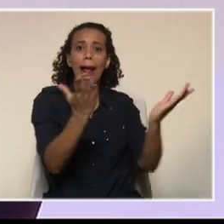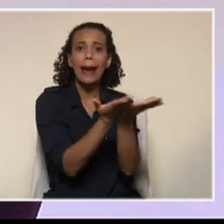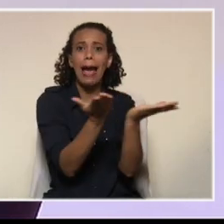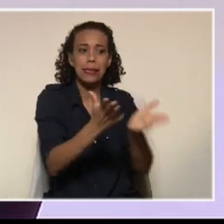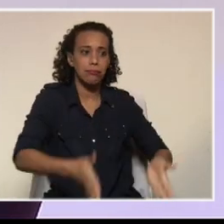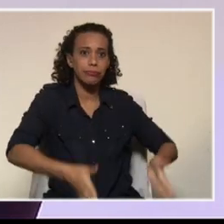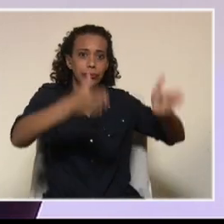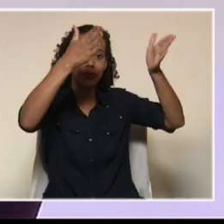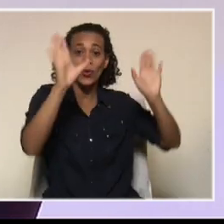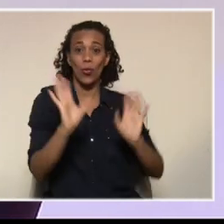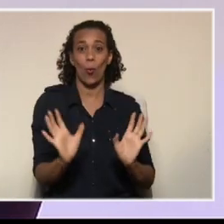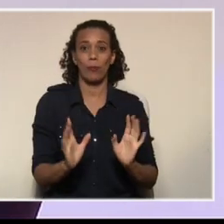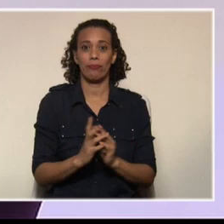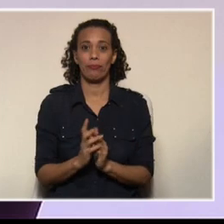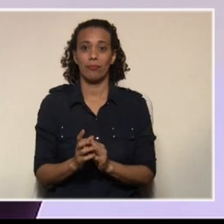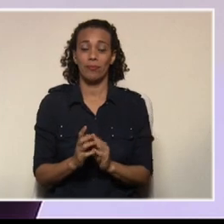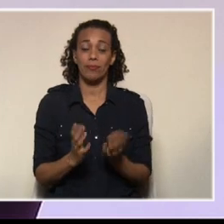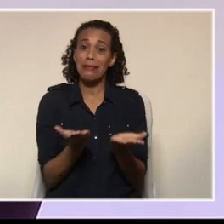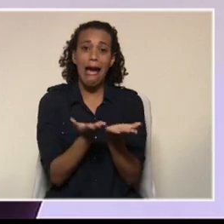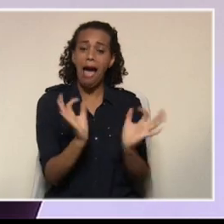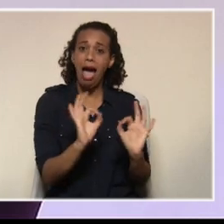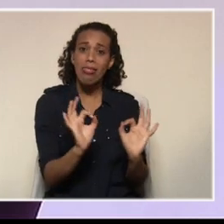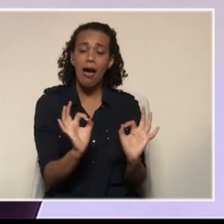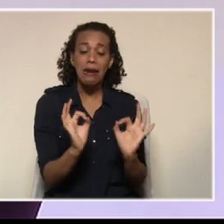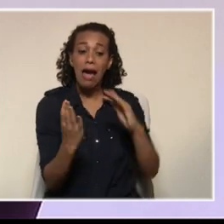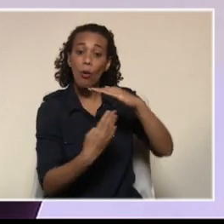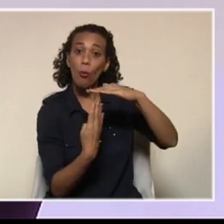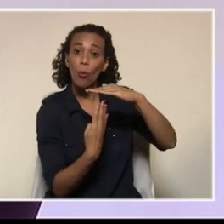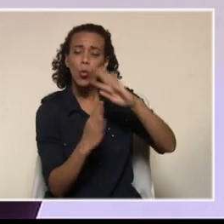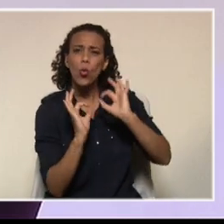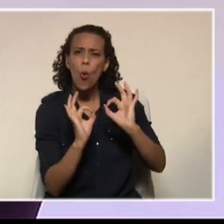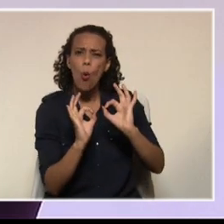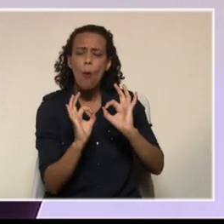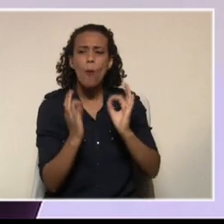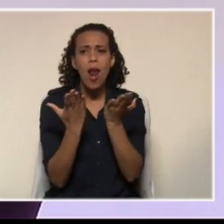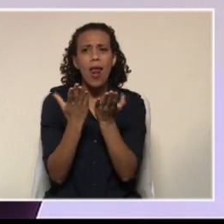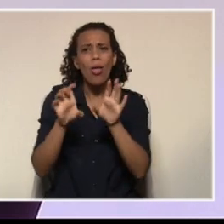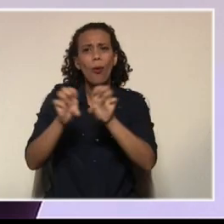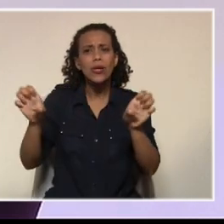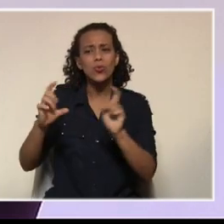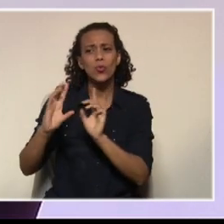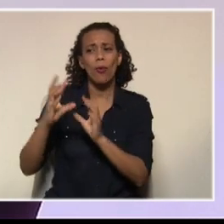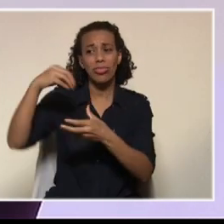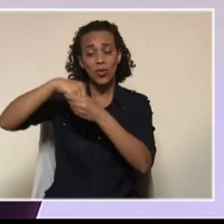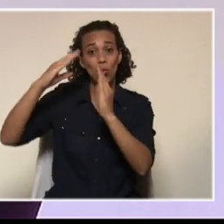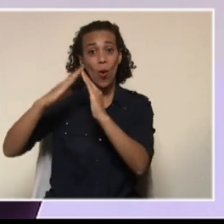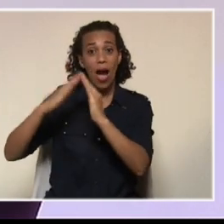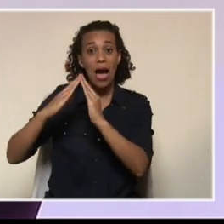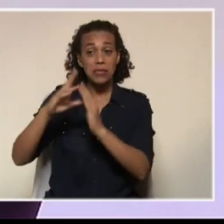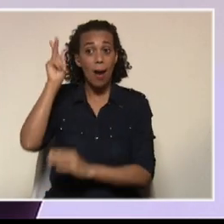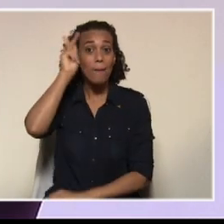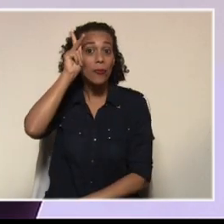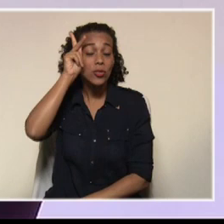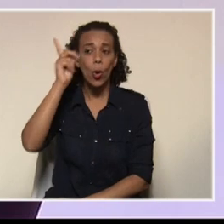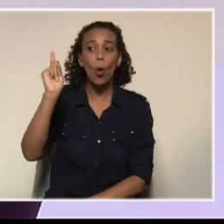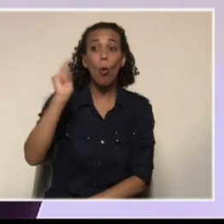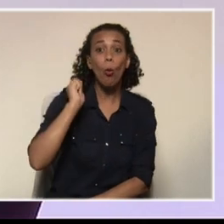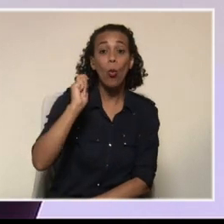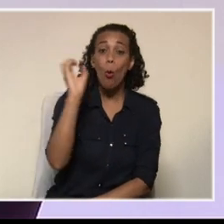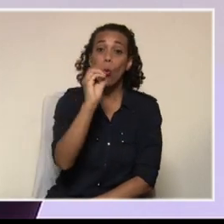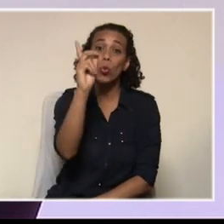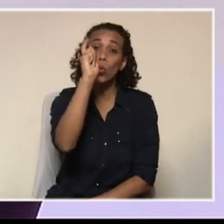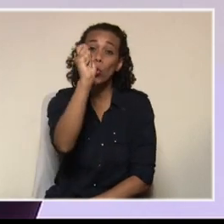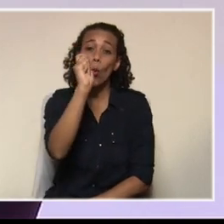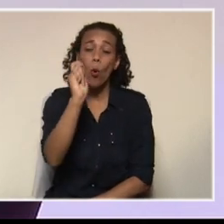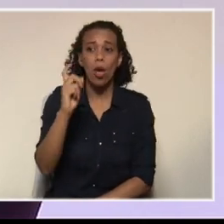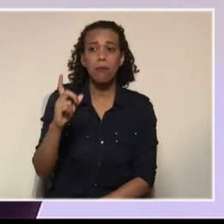clase. Las bases de la educación a distancia son las siguientes: los docentes tutores, ustedes